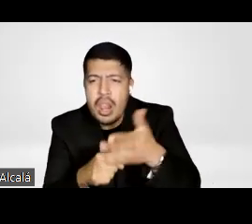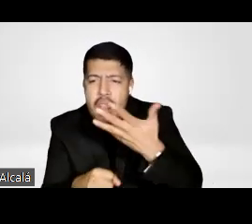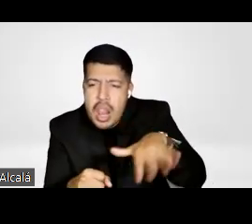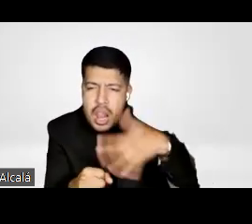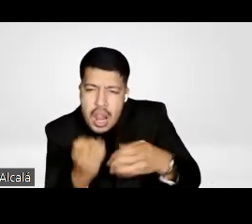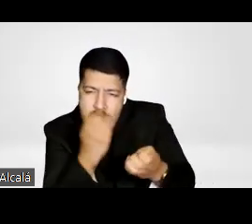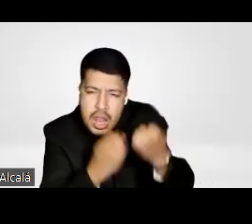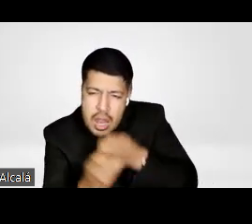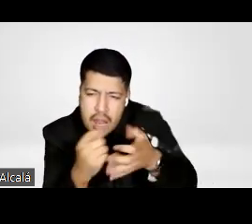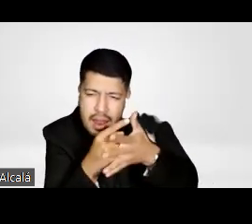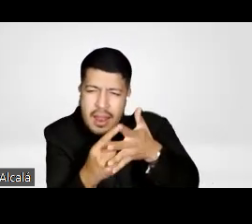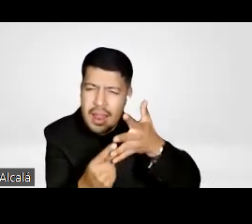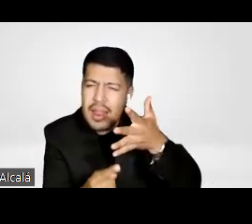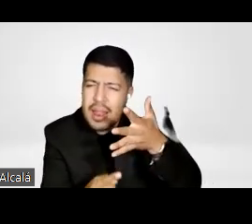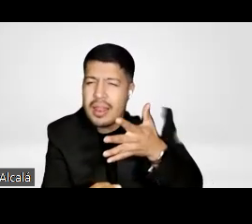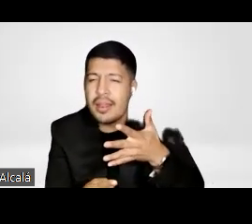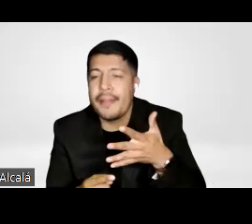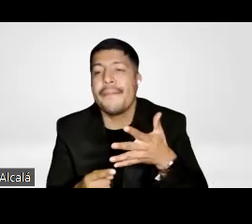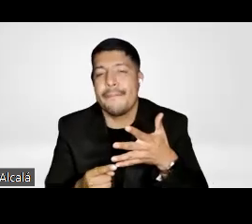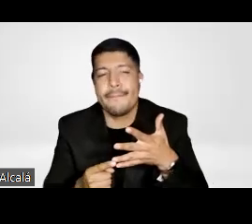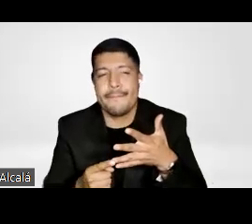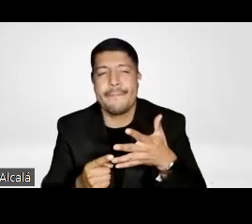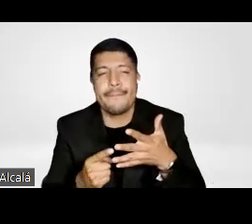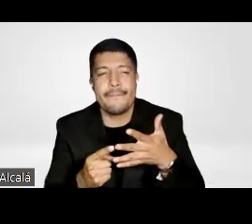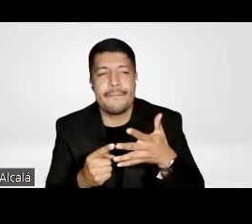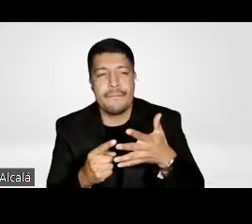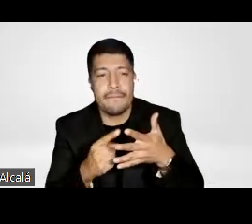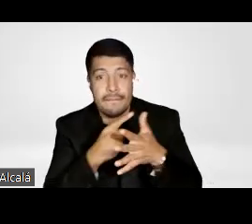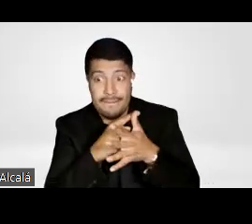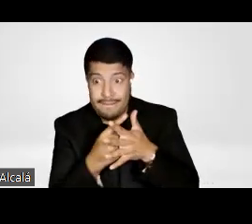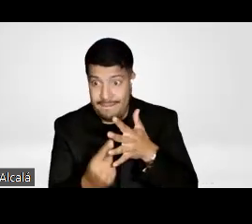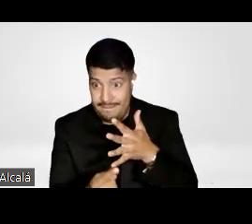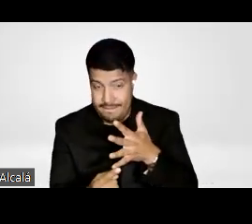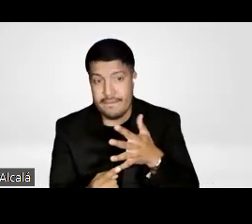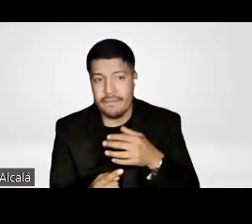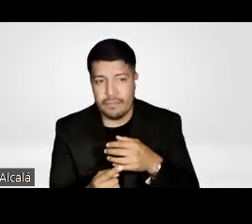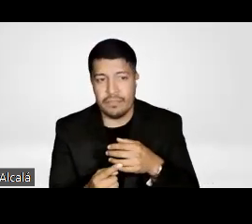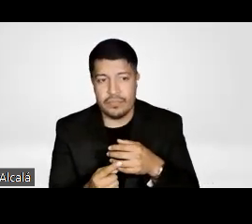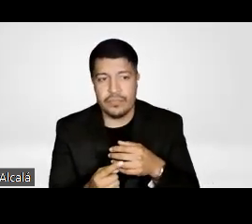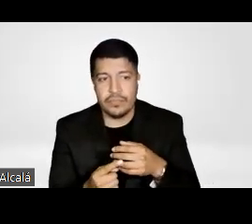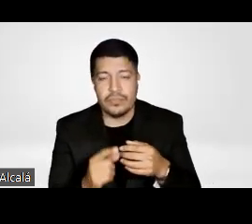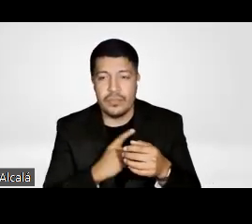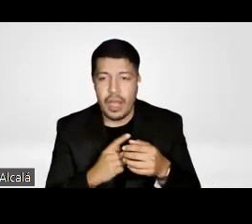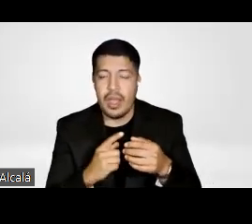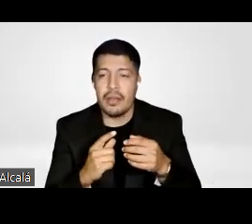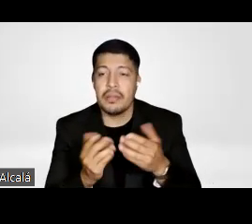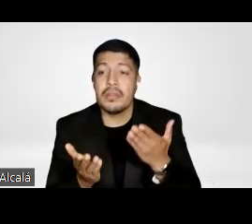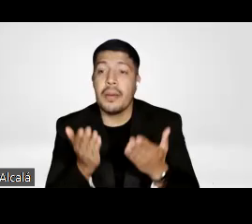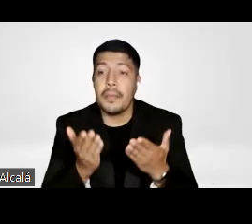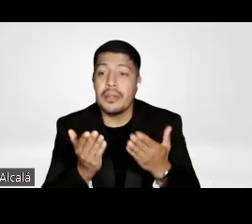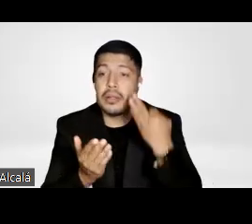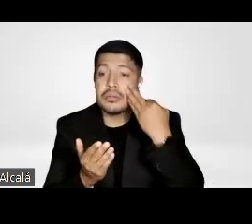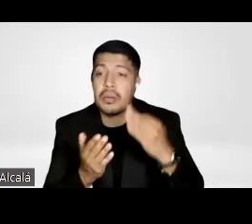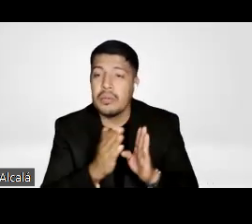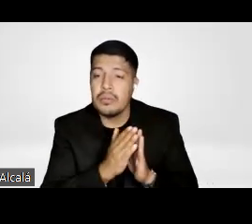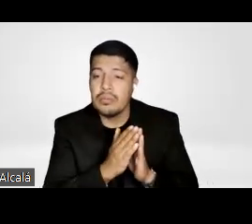Ahora, bueno, los antecedentes de riesgo eh, se dividen en diferentes momentos en que se presentan. Primero los vamos